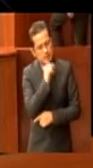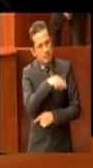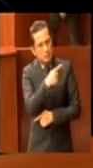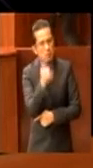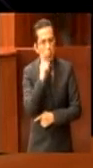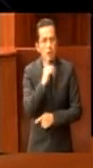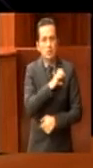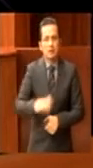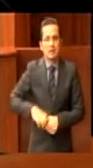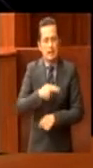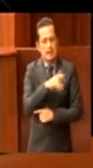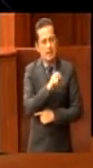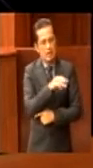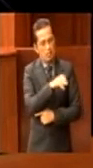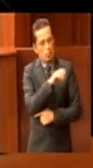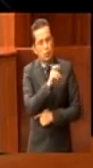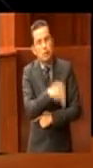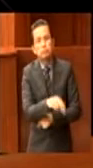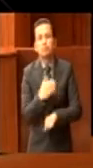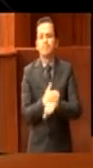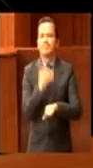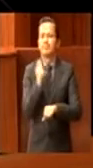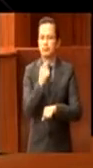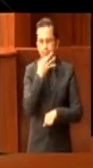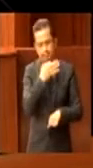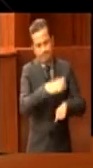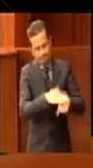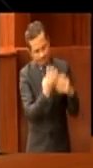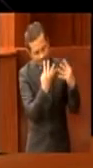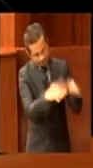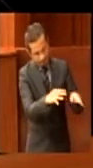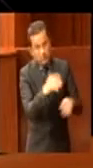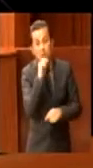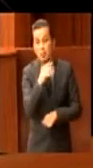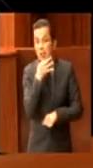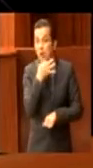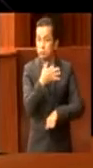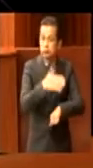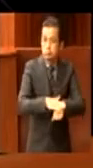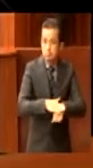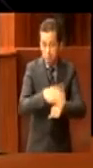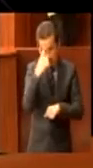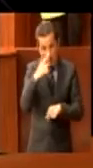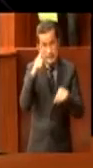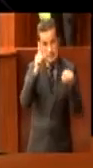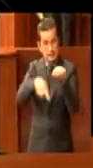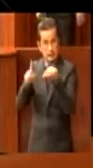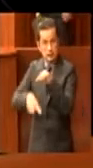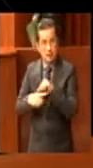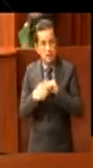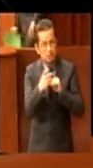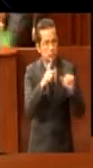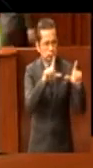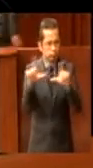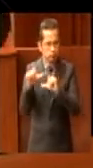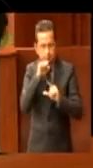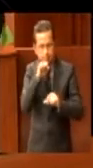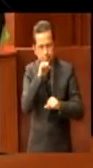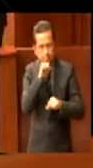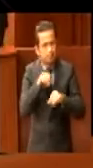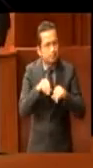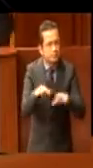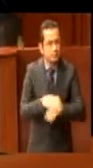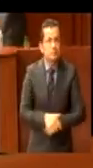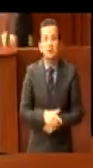consistente en una amonestación pública y que se les vincula para que de inmediato retiran la propaganda electoral en materia de la resolución es la cuenta